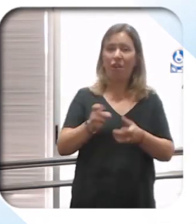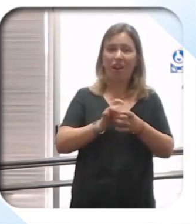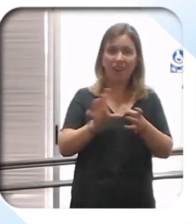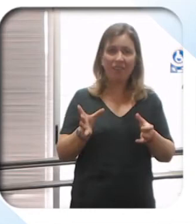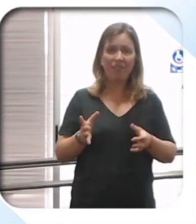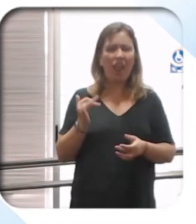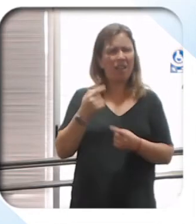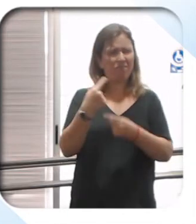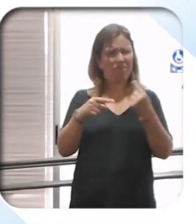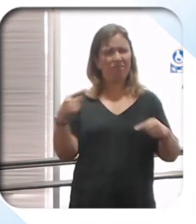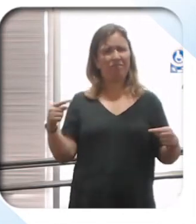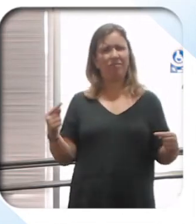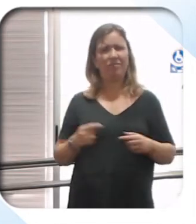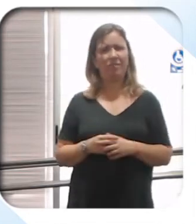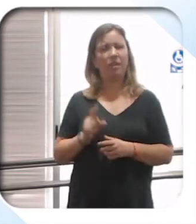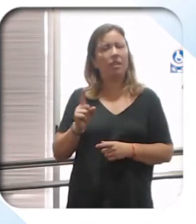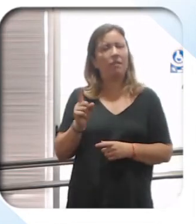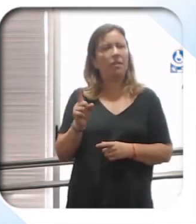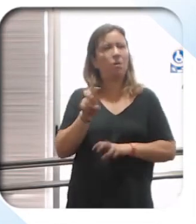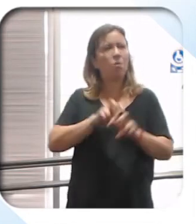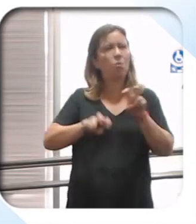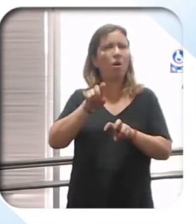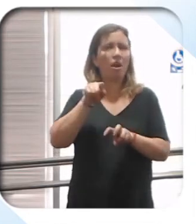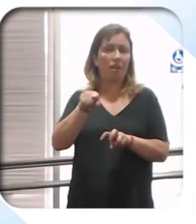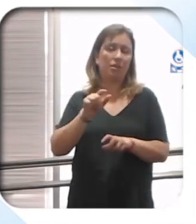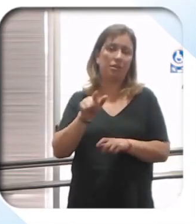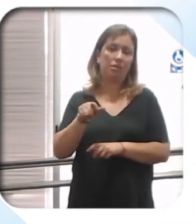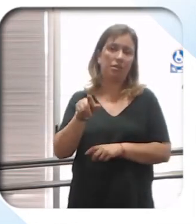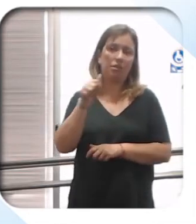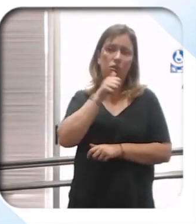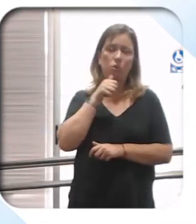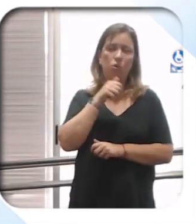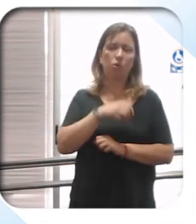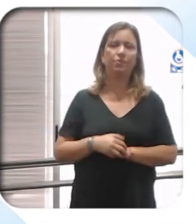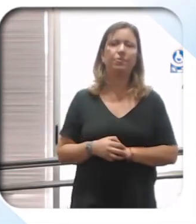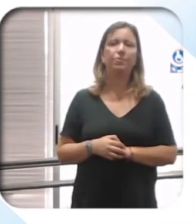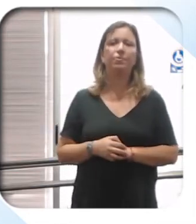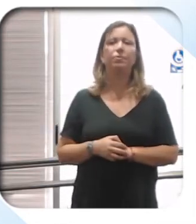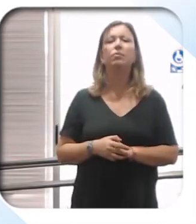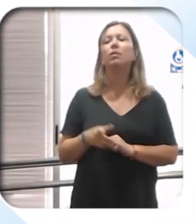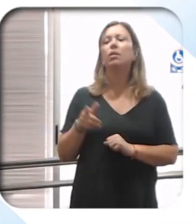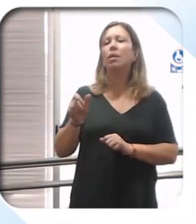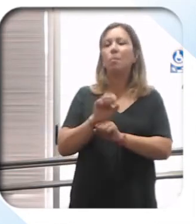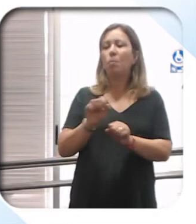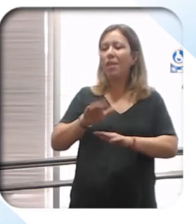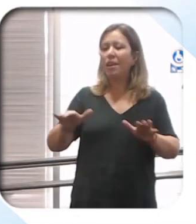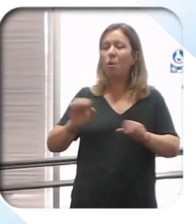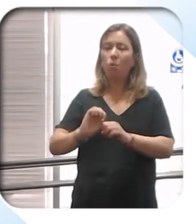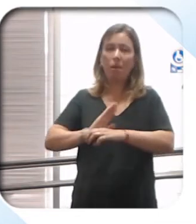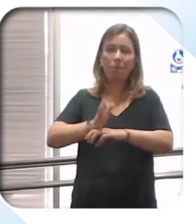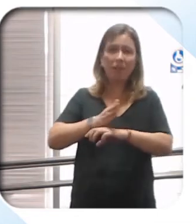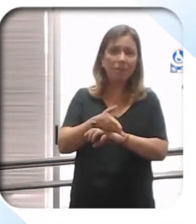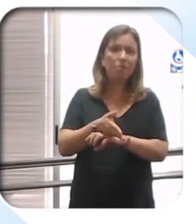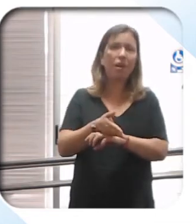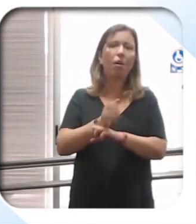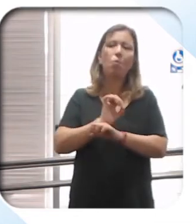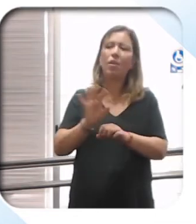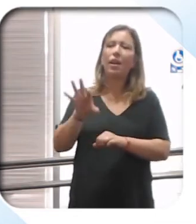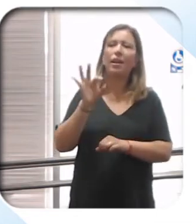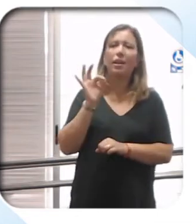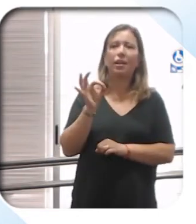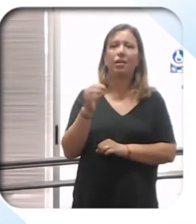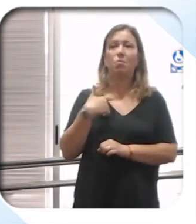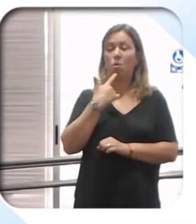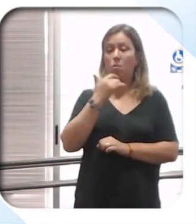tenemos muchas cosas, debemos de repente buscar por ese lado y tratar de que el niño participe y también pueda elegir. Yo